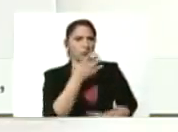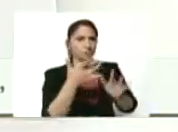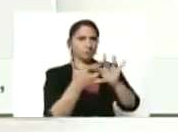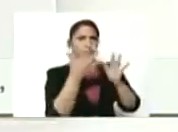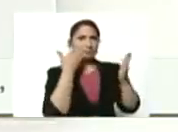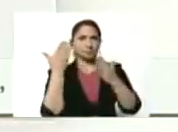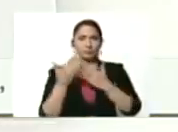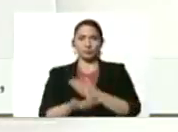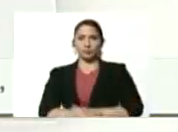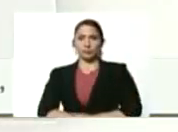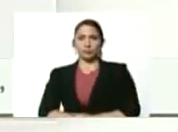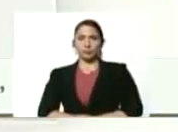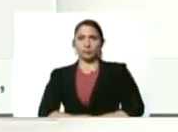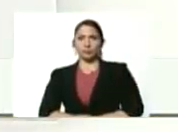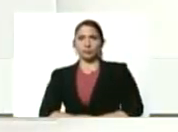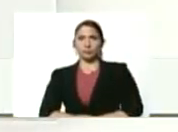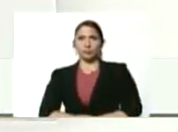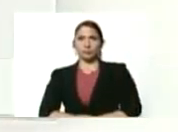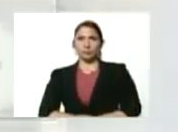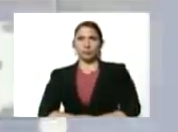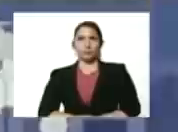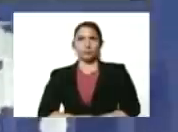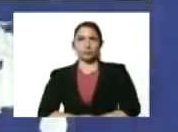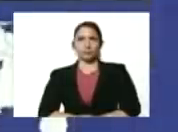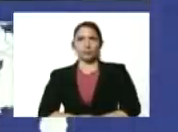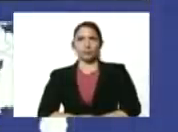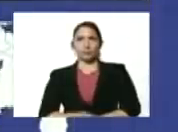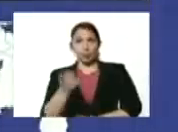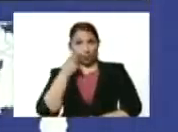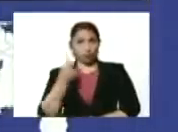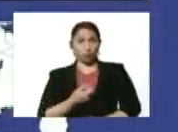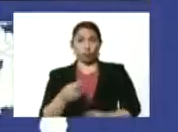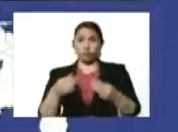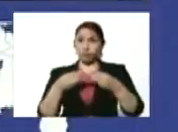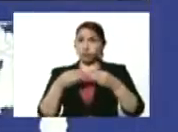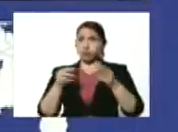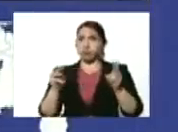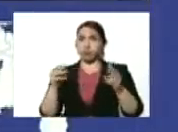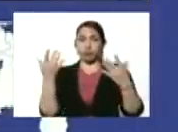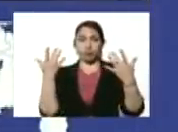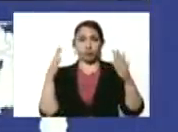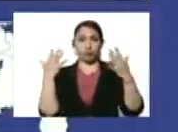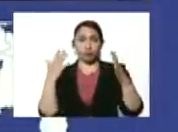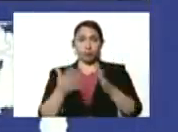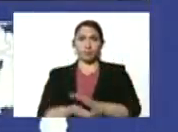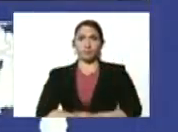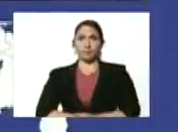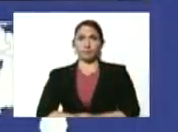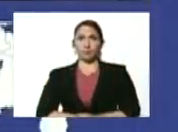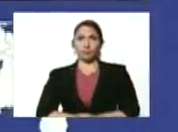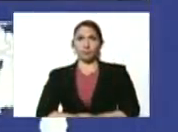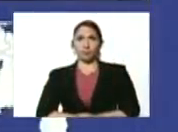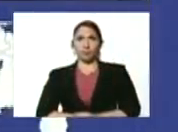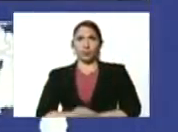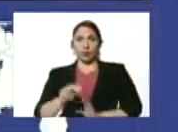presidente. Bueno, muy bien, el hombre se inauguró bien, vamos a darle un aplauso, ¿vale? El